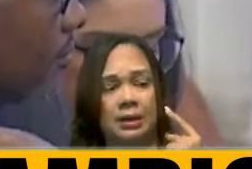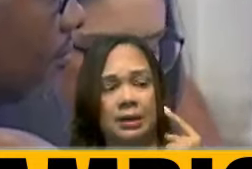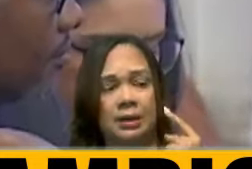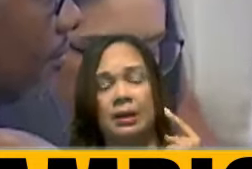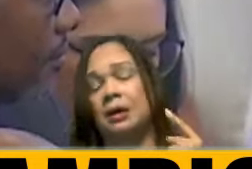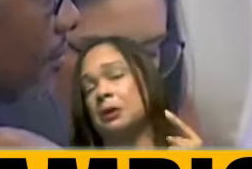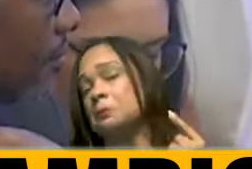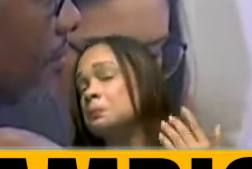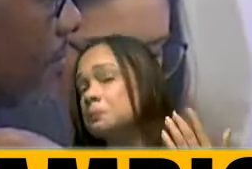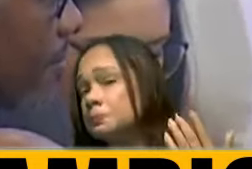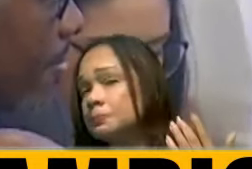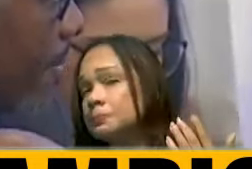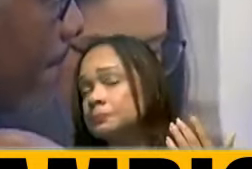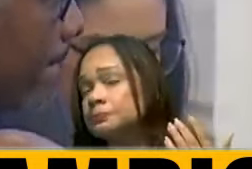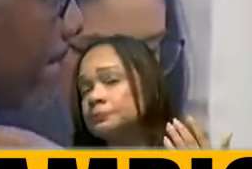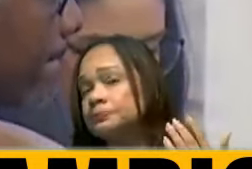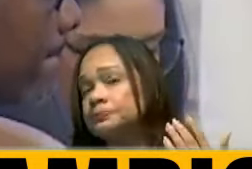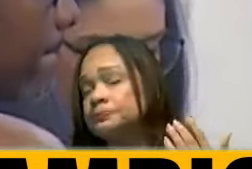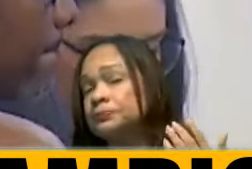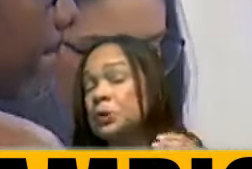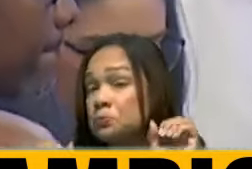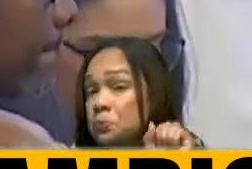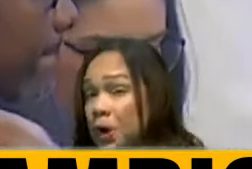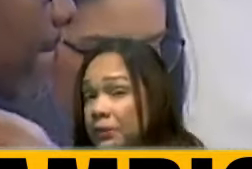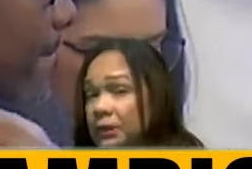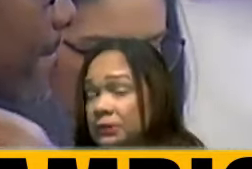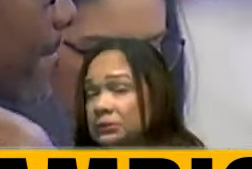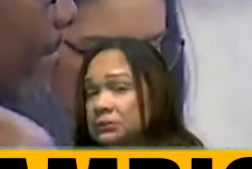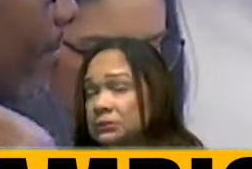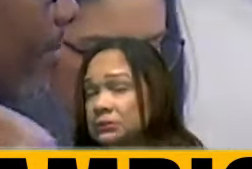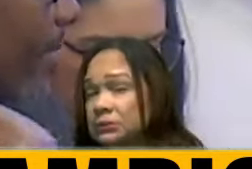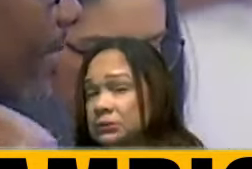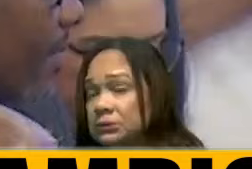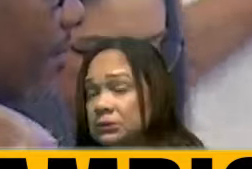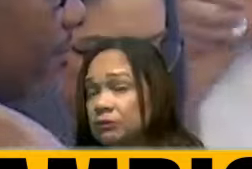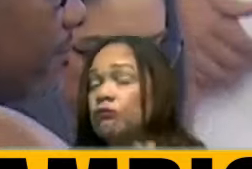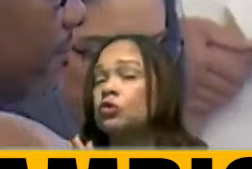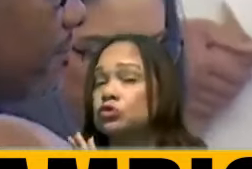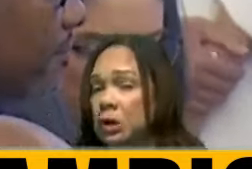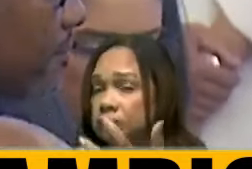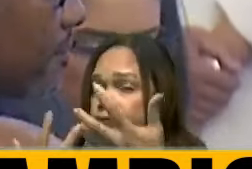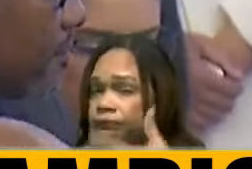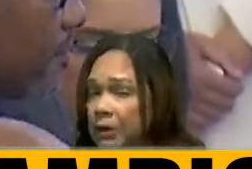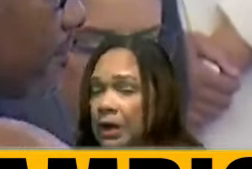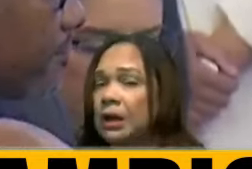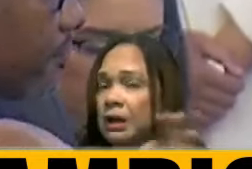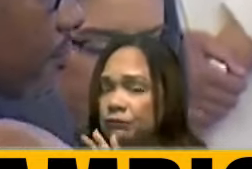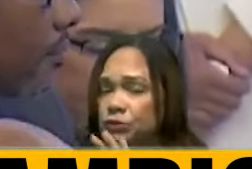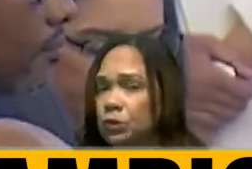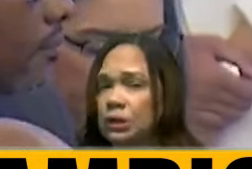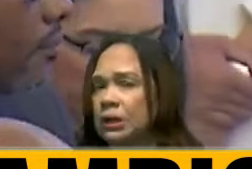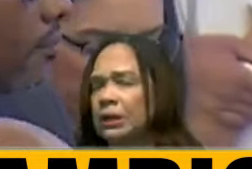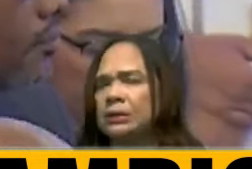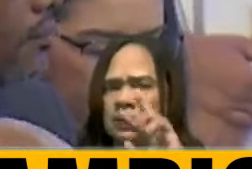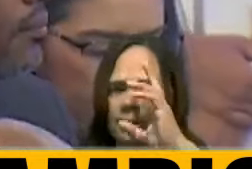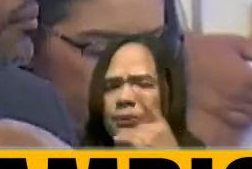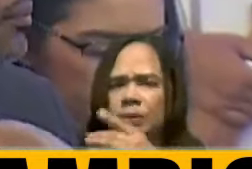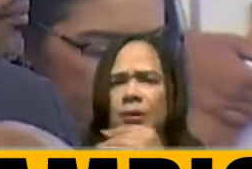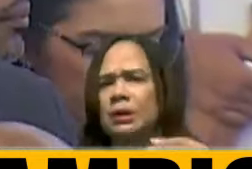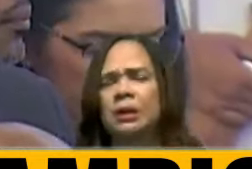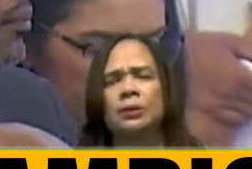estoy apoyando a nadie pueda absorber realmente las funciones de un país que